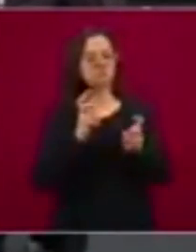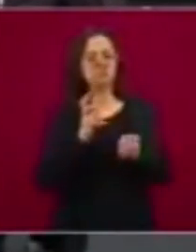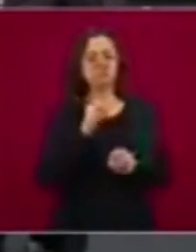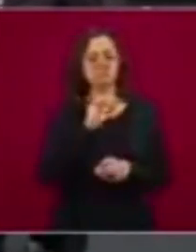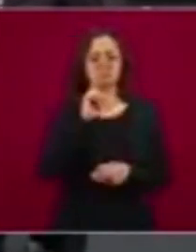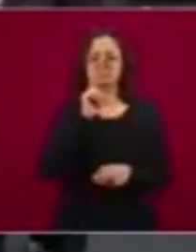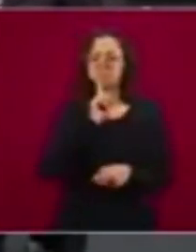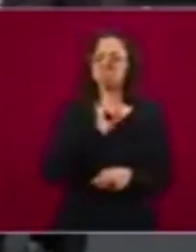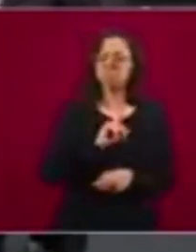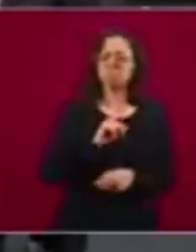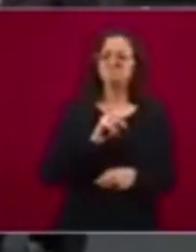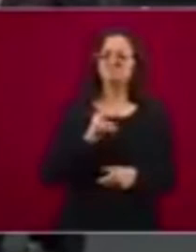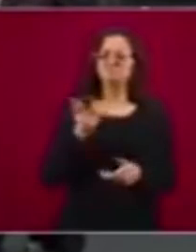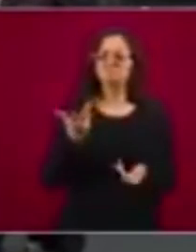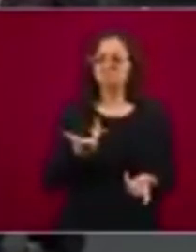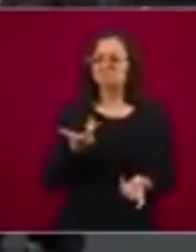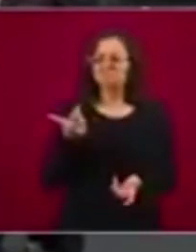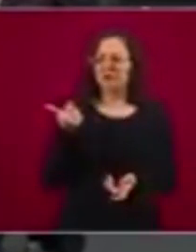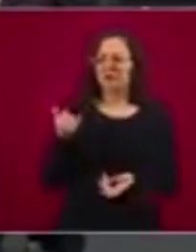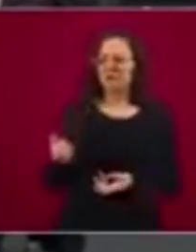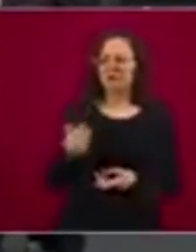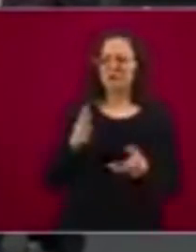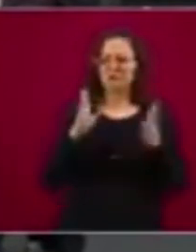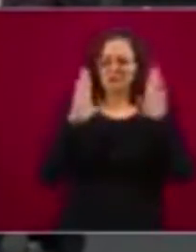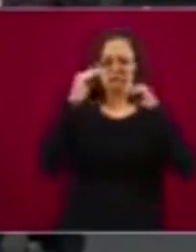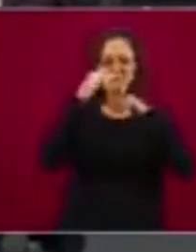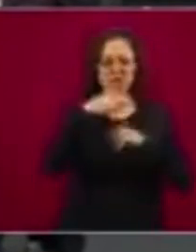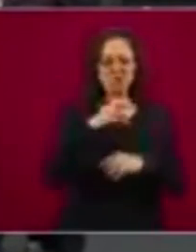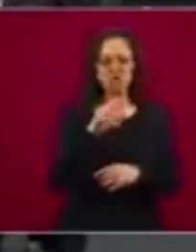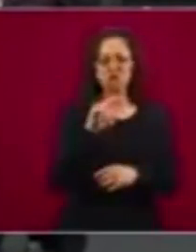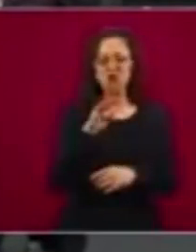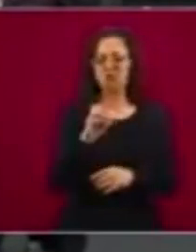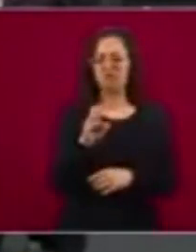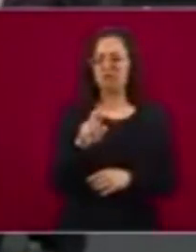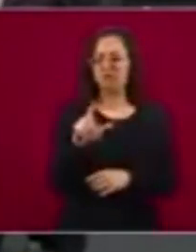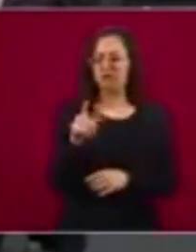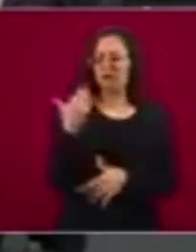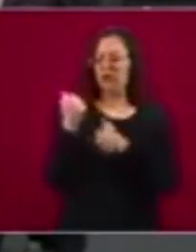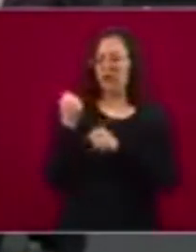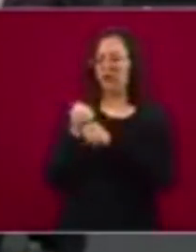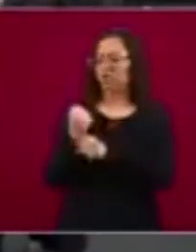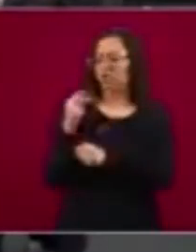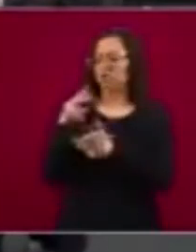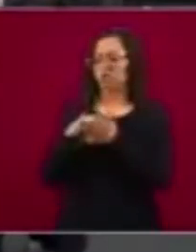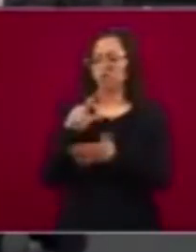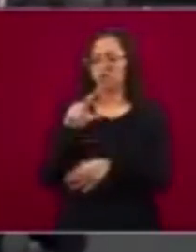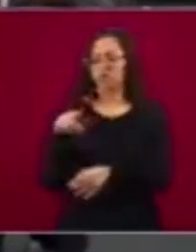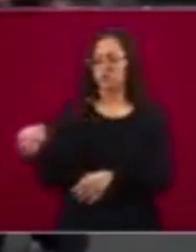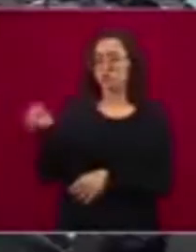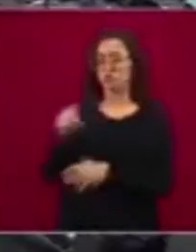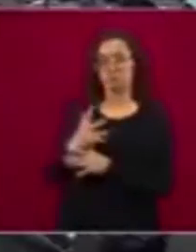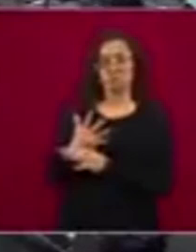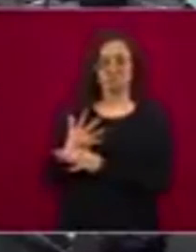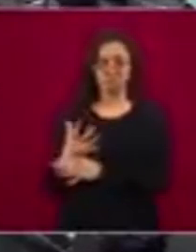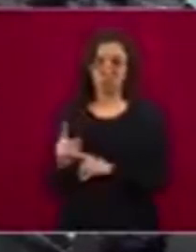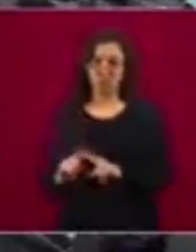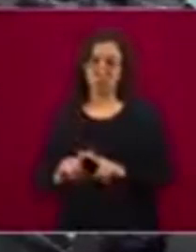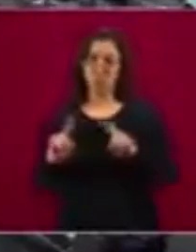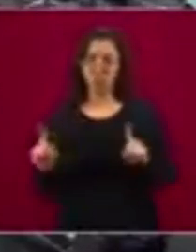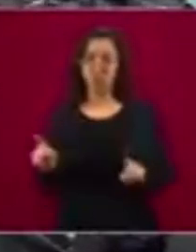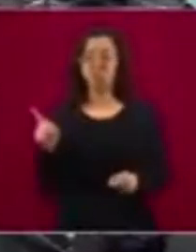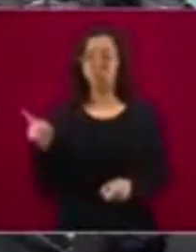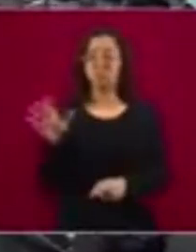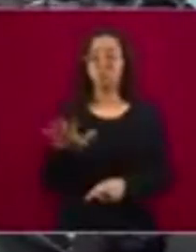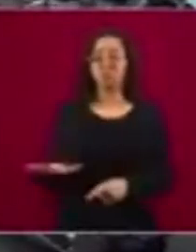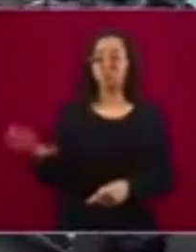antaño sean realizadas por los neoliberales, pero no por quienes dijeron en 2018 que eran la esperanza de este país, presidente. El pueblo de Solidaridad merece